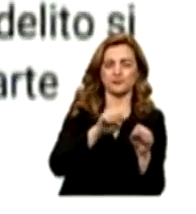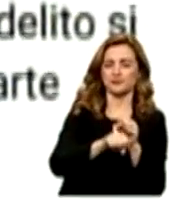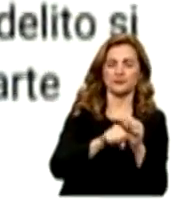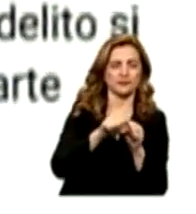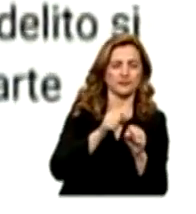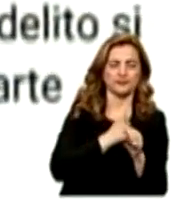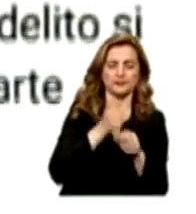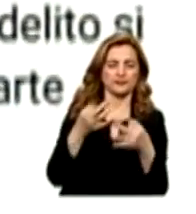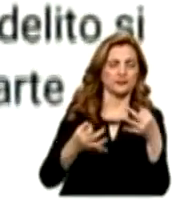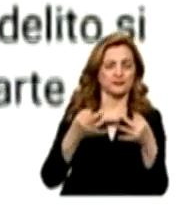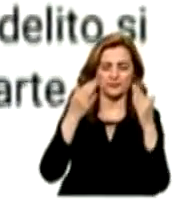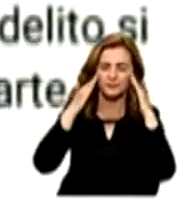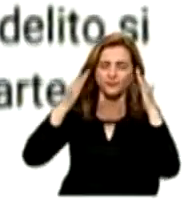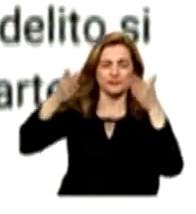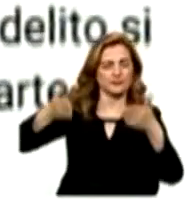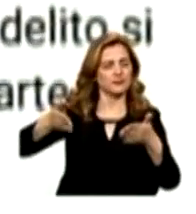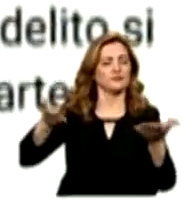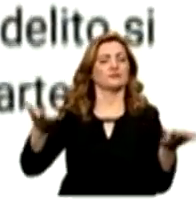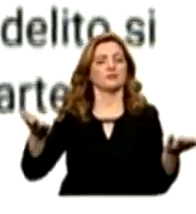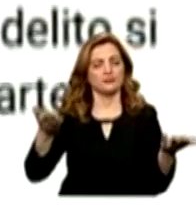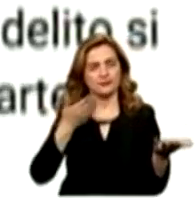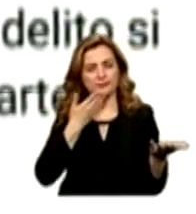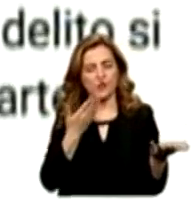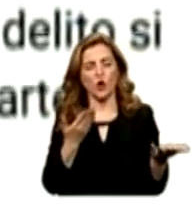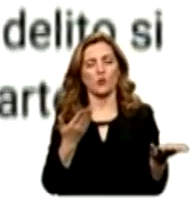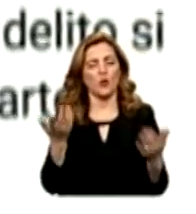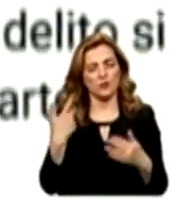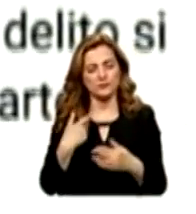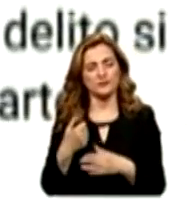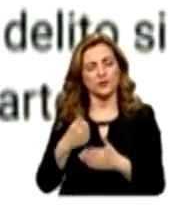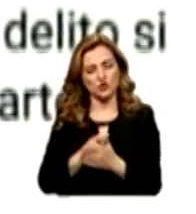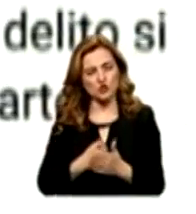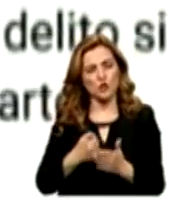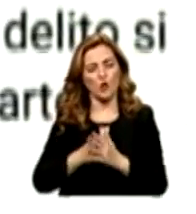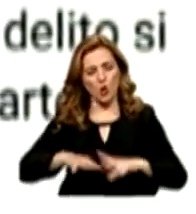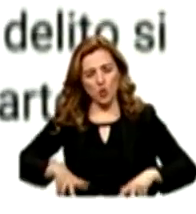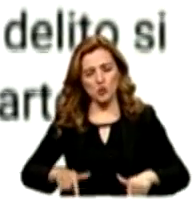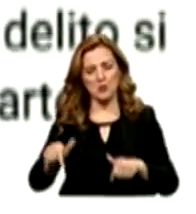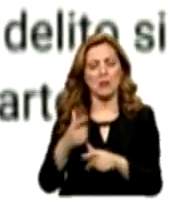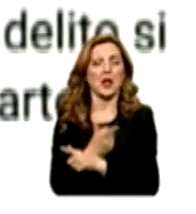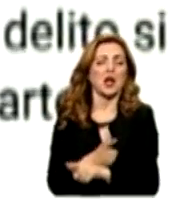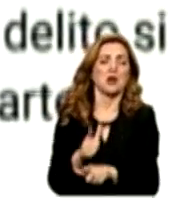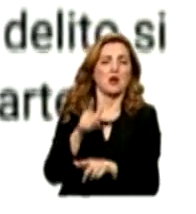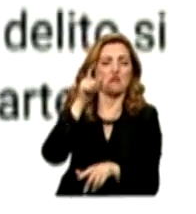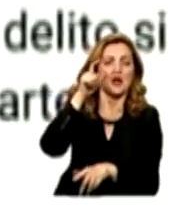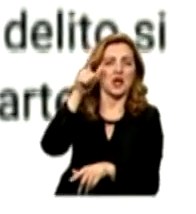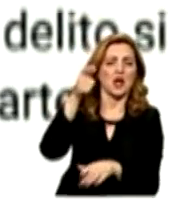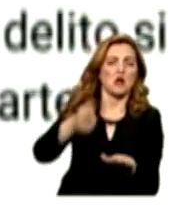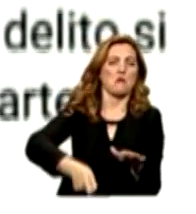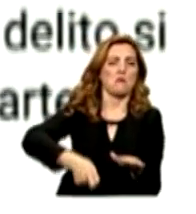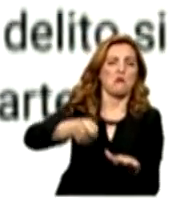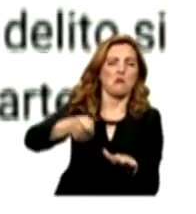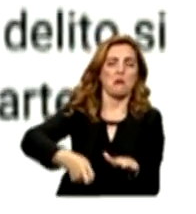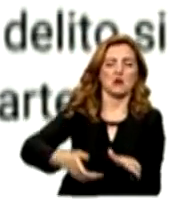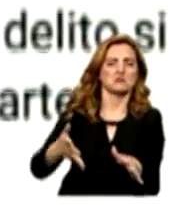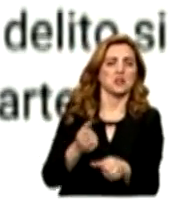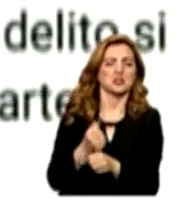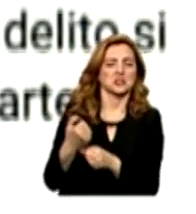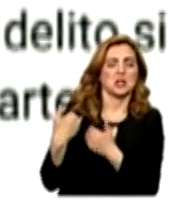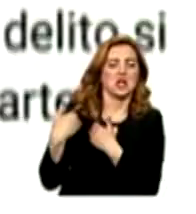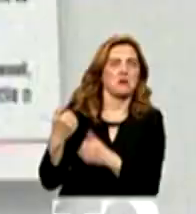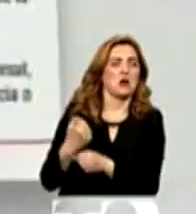tener nuestros ojos puestos en la justicia. No es posible luchar contra la corrupción y el delito si fiscales y jueces no hacen su